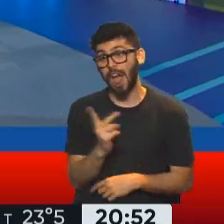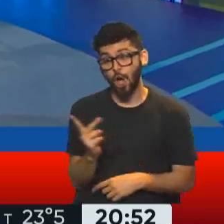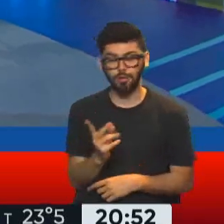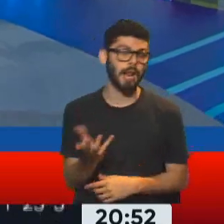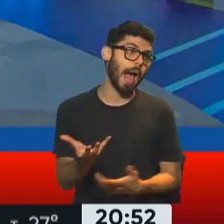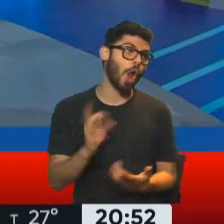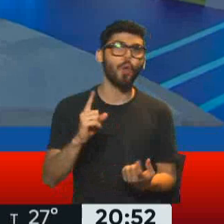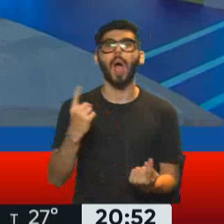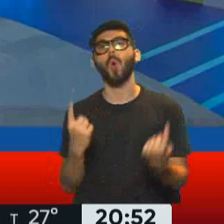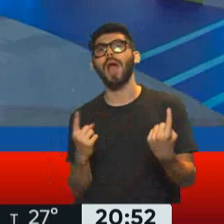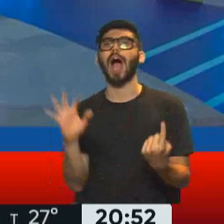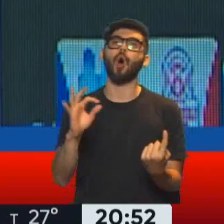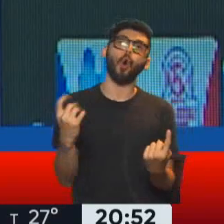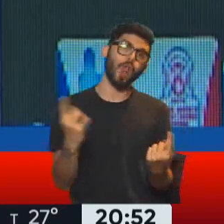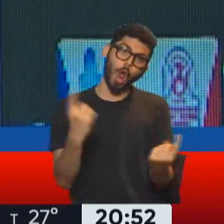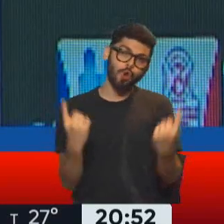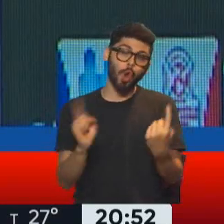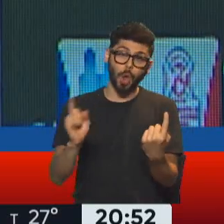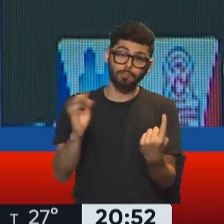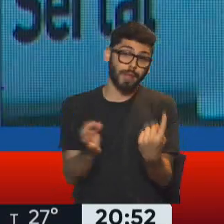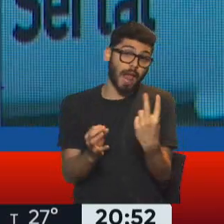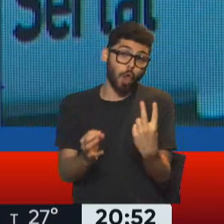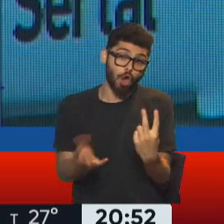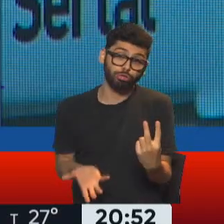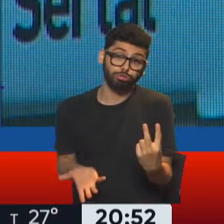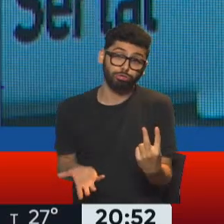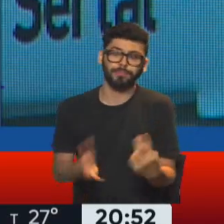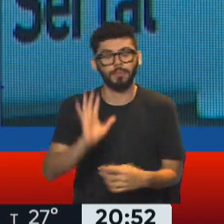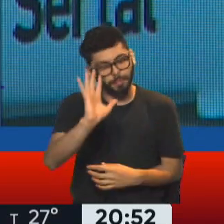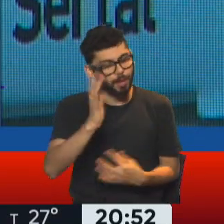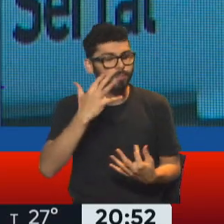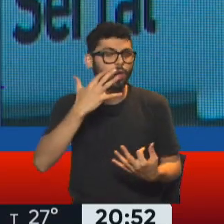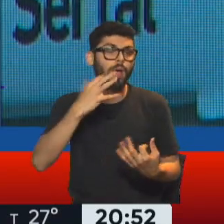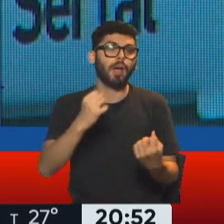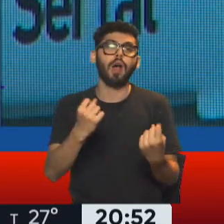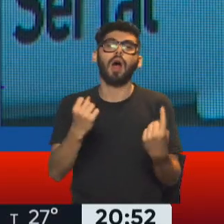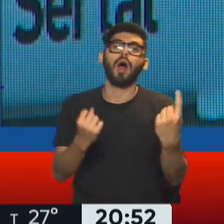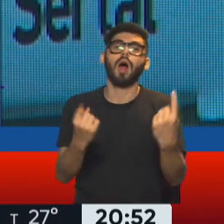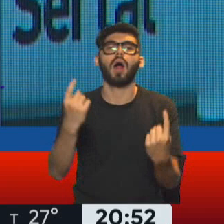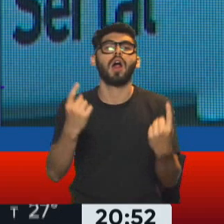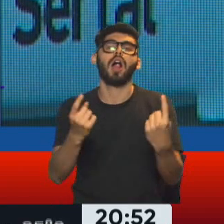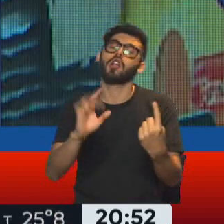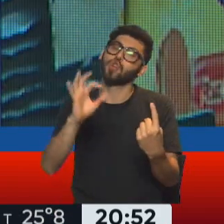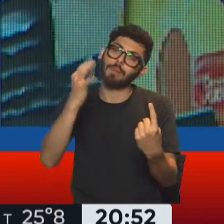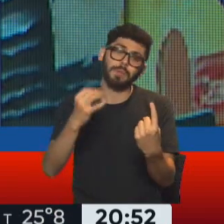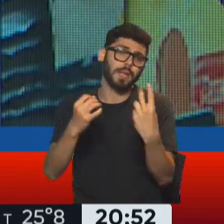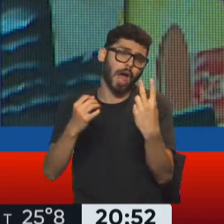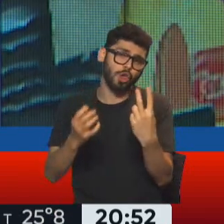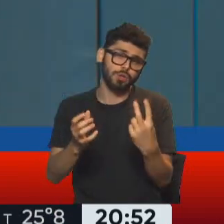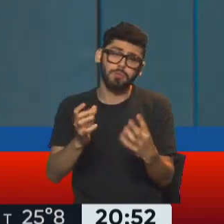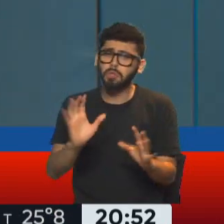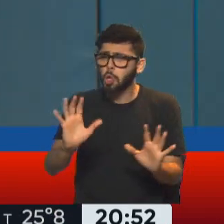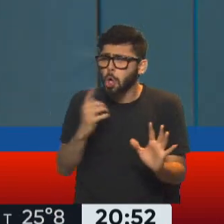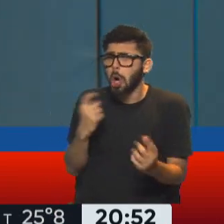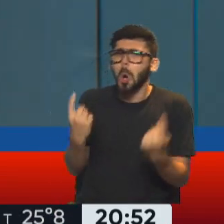elegir entre una cosa y otra. Me parece que... ¿Cómo? Que no es justo plantearlo como elegir entre una cosa y otra. yo A mí me no parece digo que entre